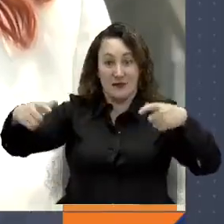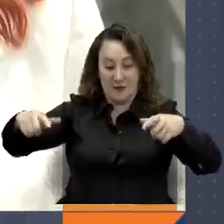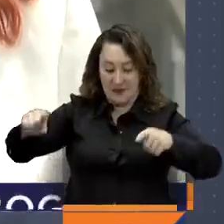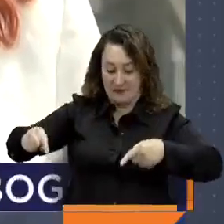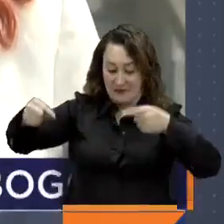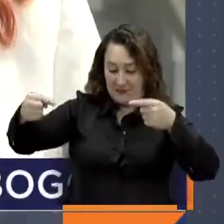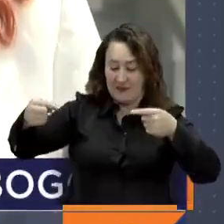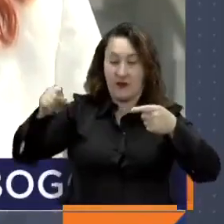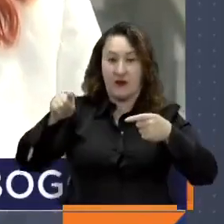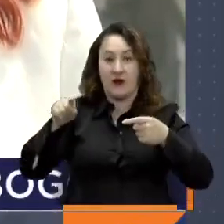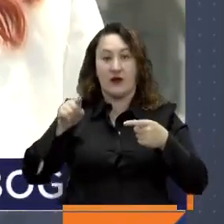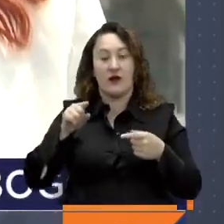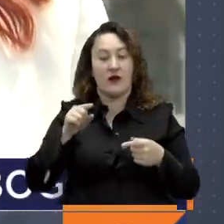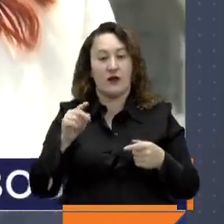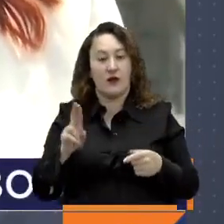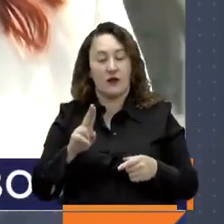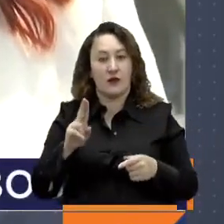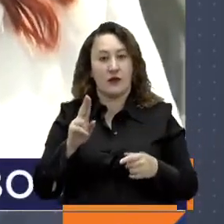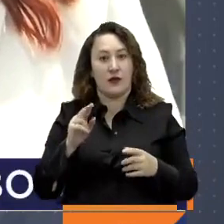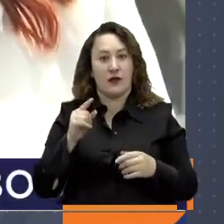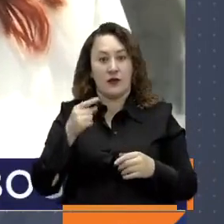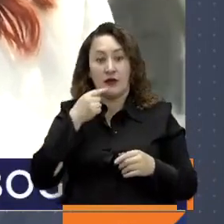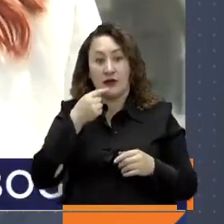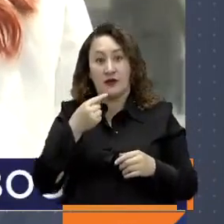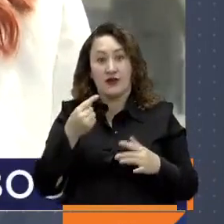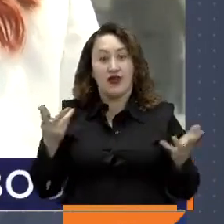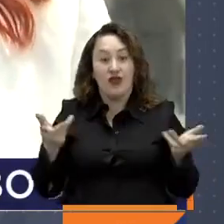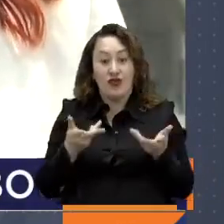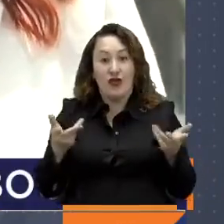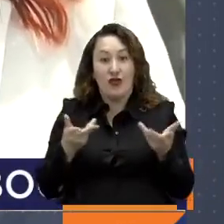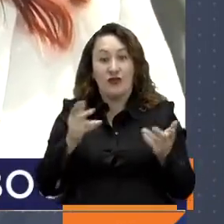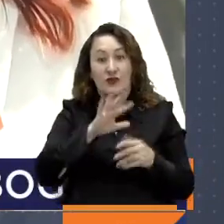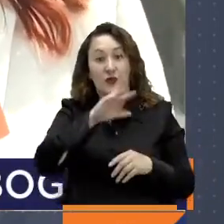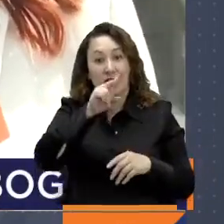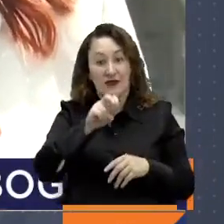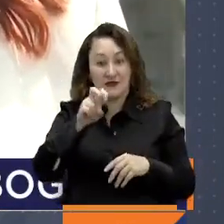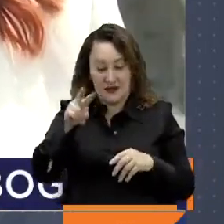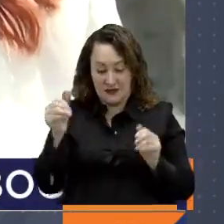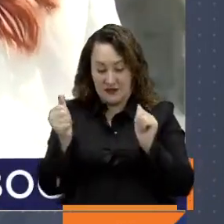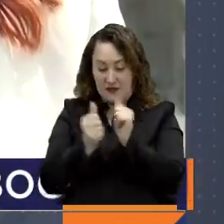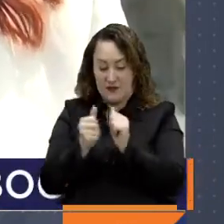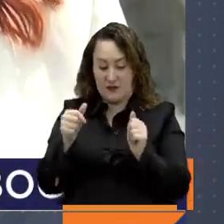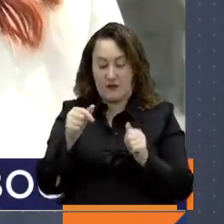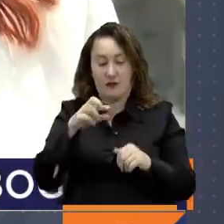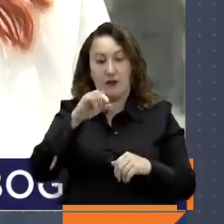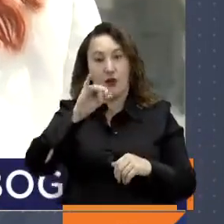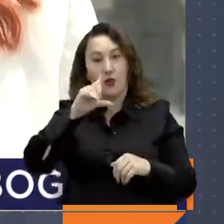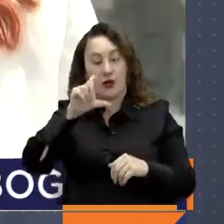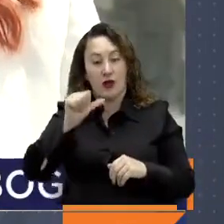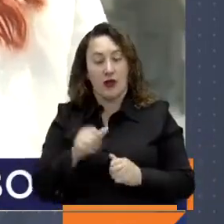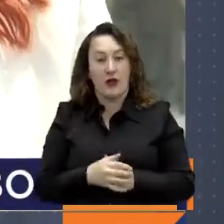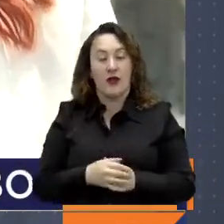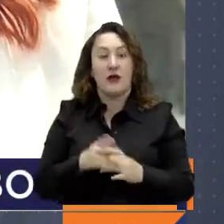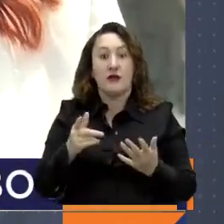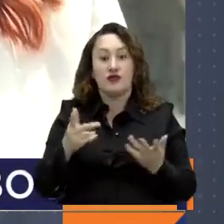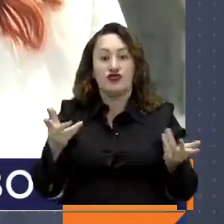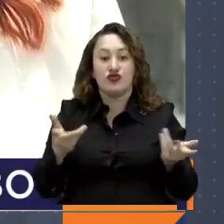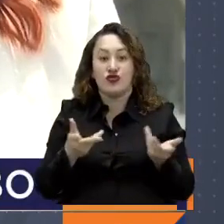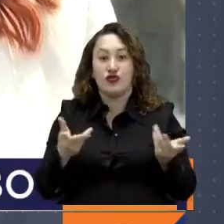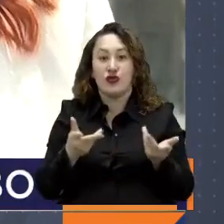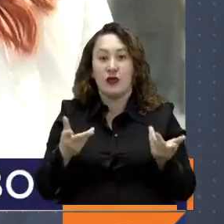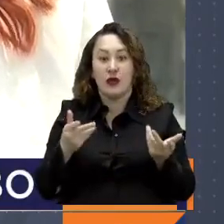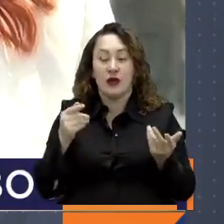más detalles, nos vamos para el Coloso de la 57 con Paula Fresnea. Paula, ¿hay novedades en el equipo de Héctor Cárdenas?